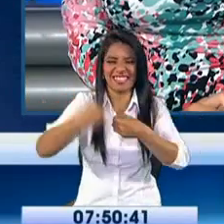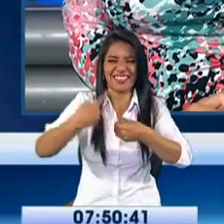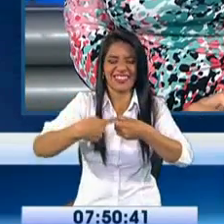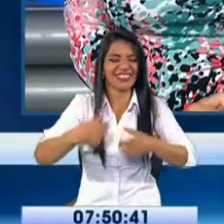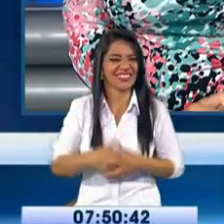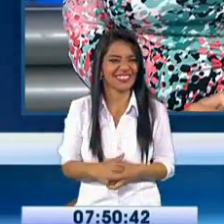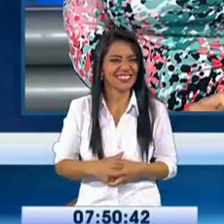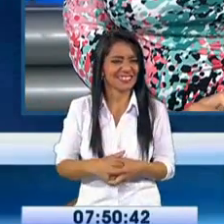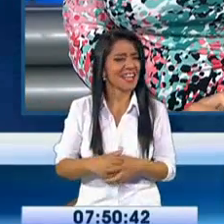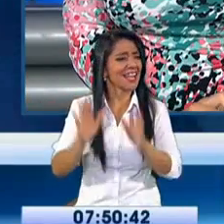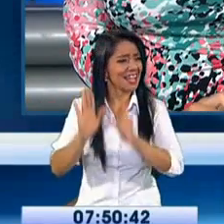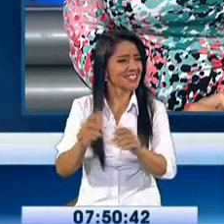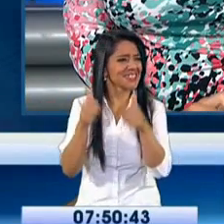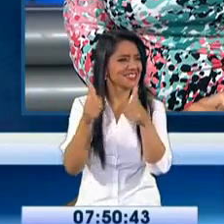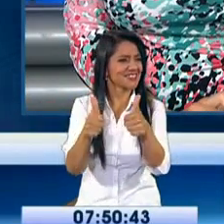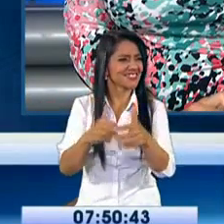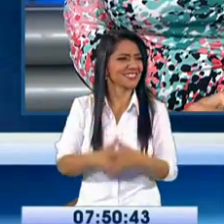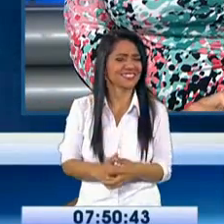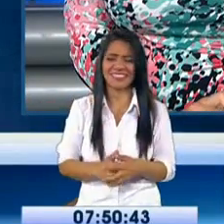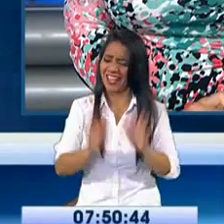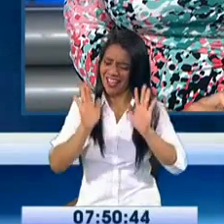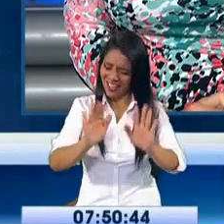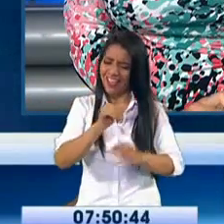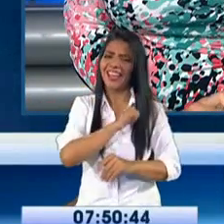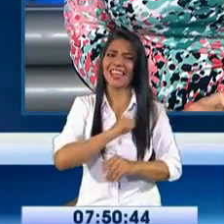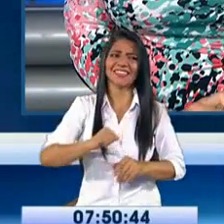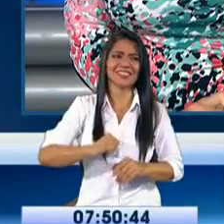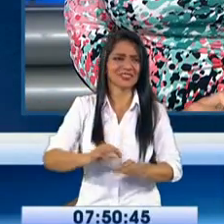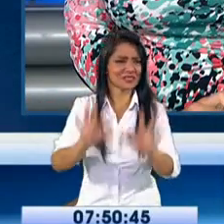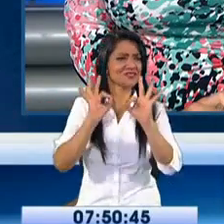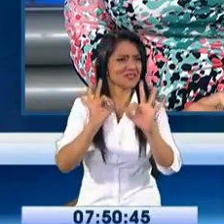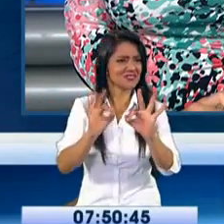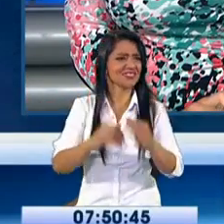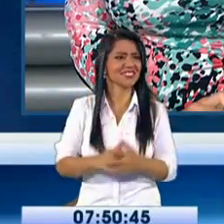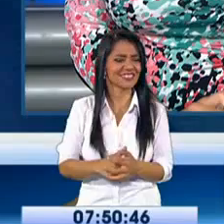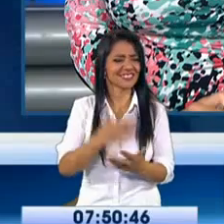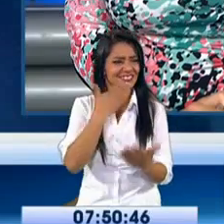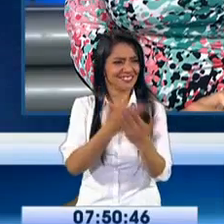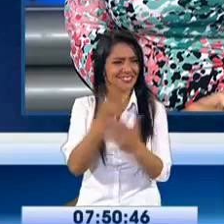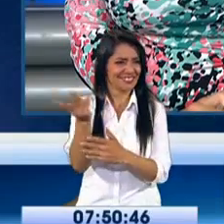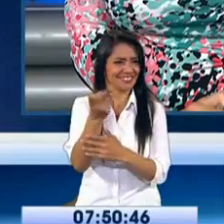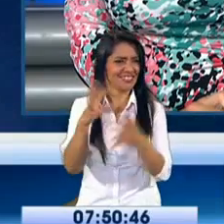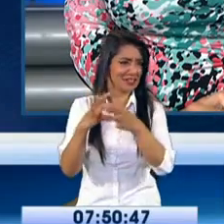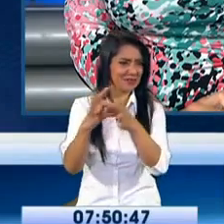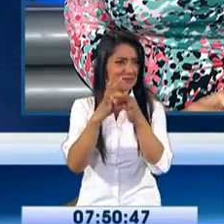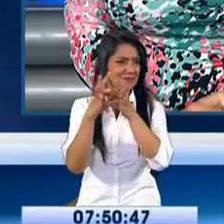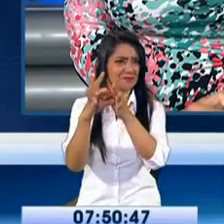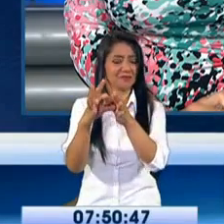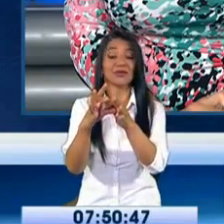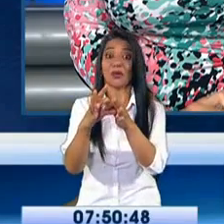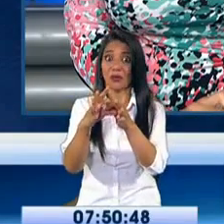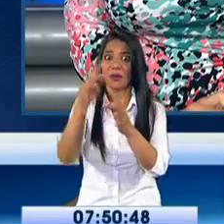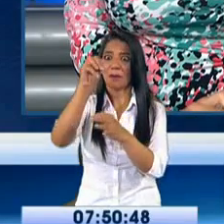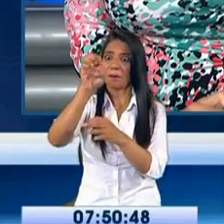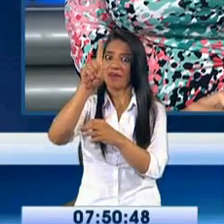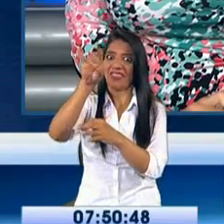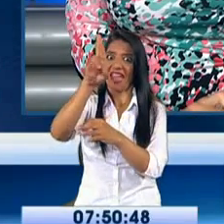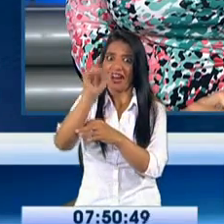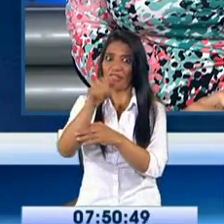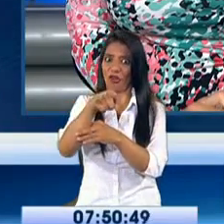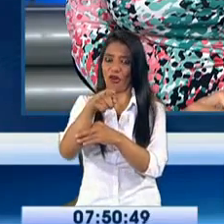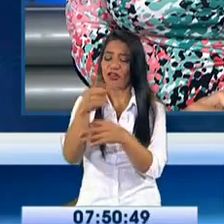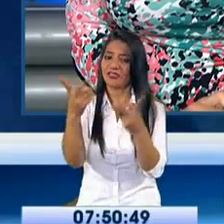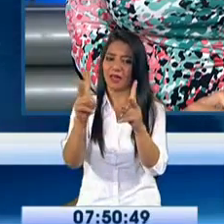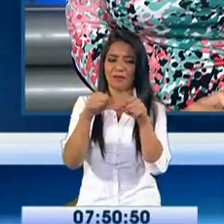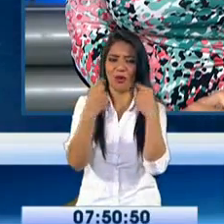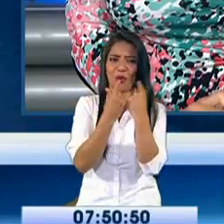¡Eso! Muy bien, esa es la actitud. Muchísimas gracias, Alison, Renan, efectivamente, Don Medardo y sus players. Así que vamos a